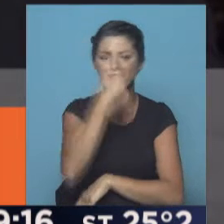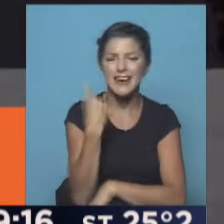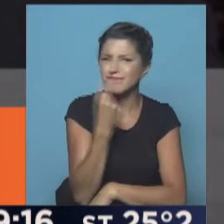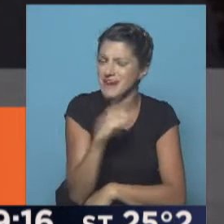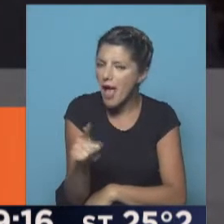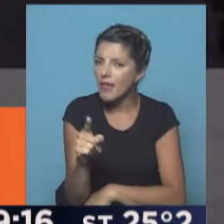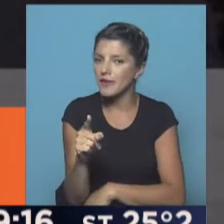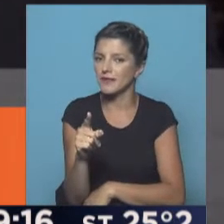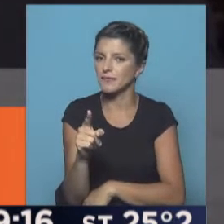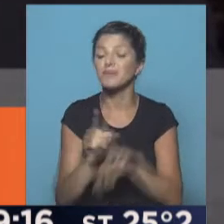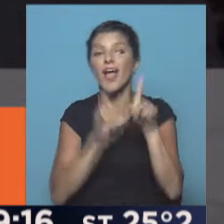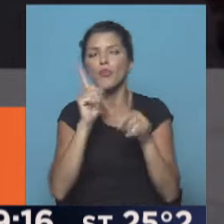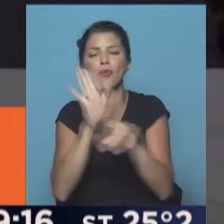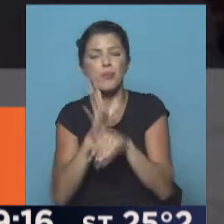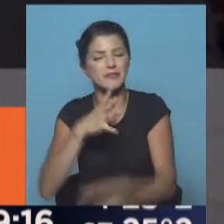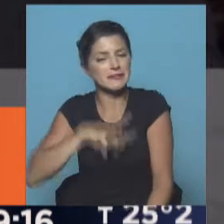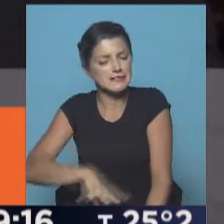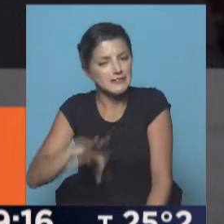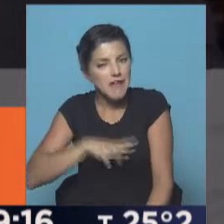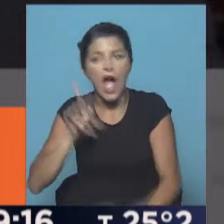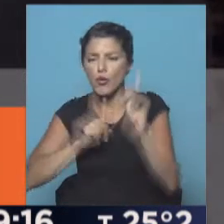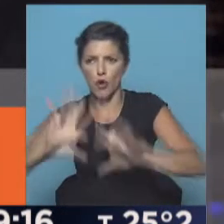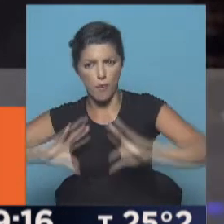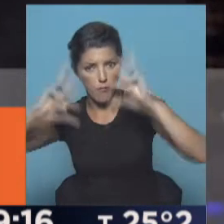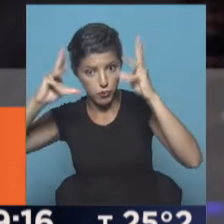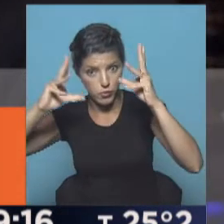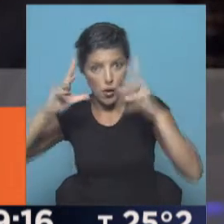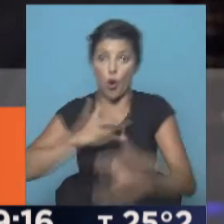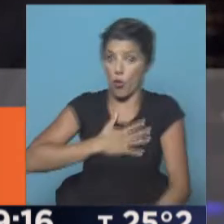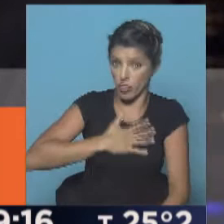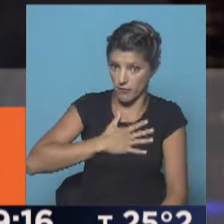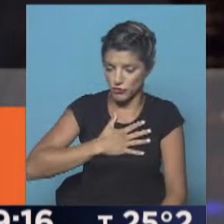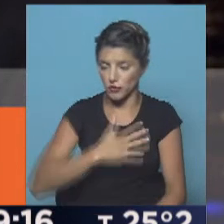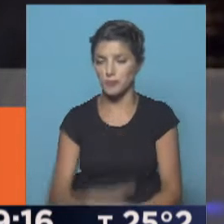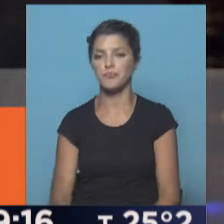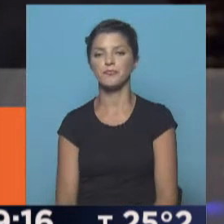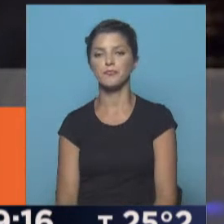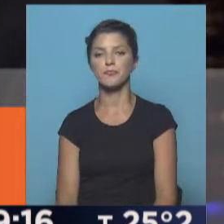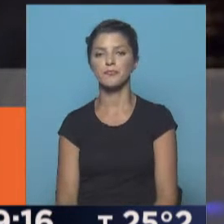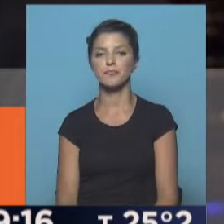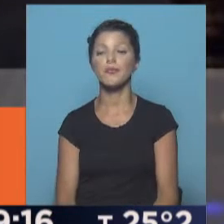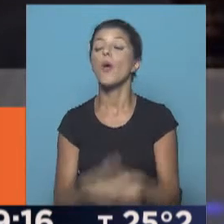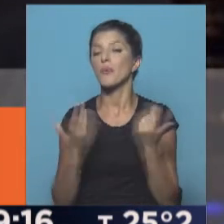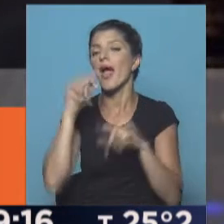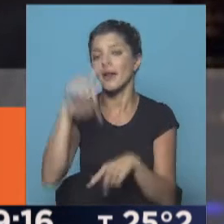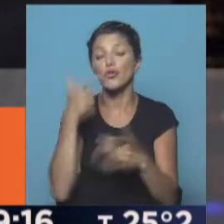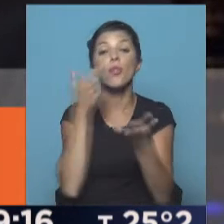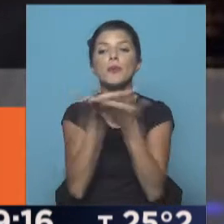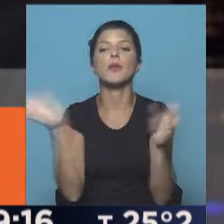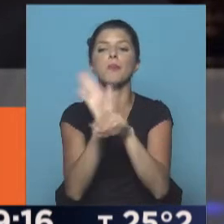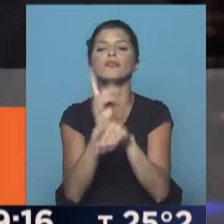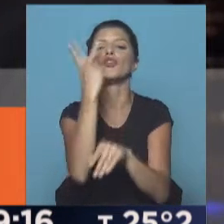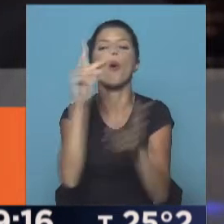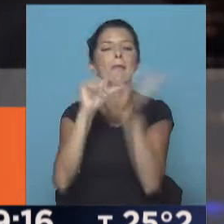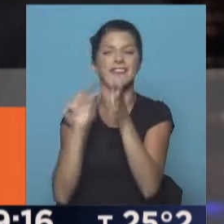diría yo, en algún caso, caras eufóricas en otro caso. Quizá esto abona la teoría de los dos países, y para hablar